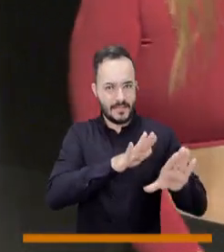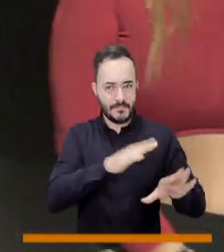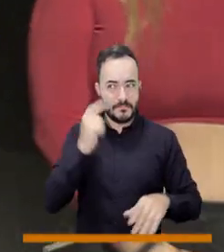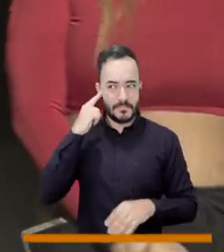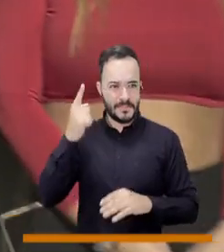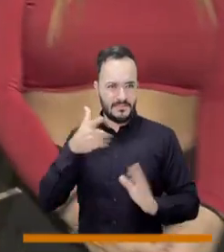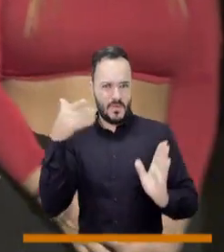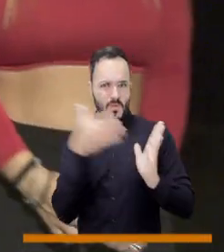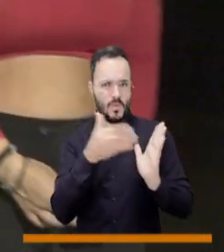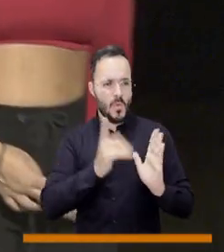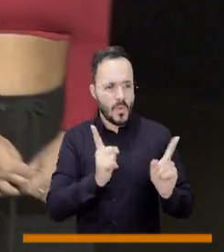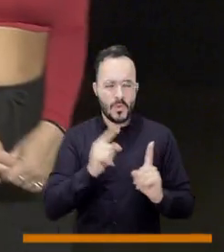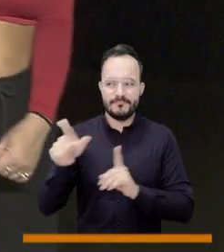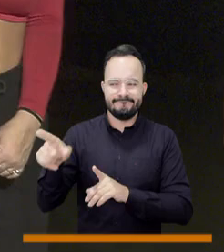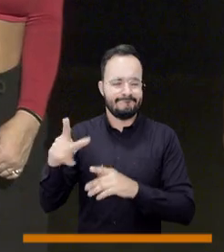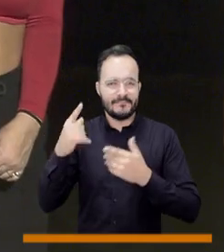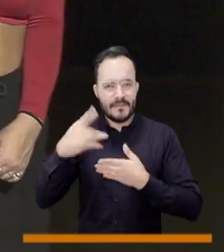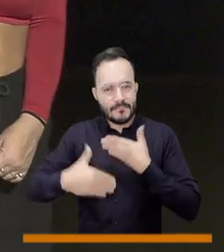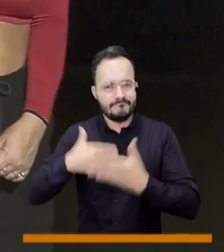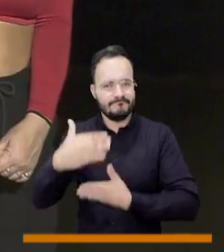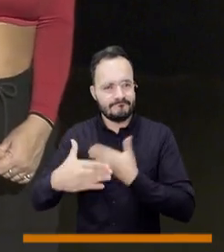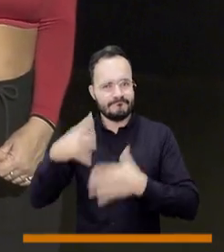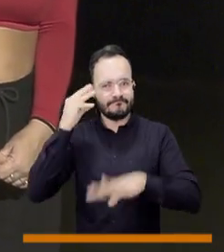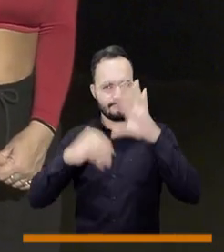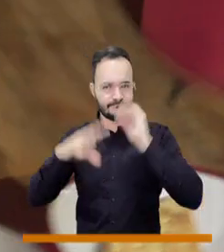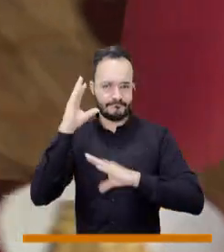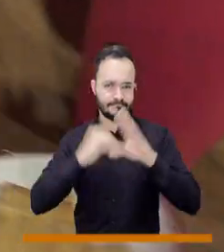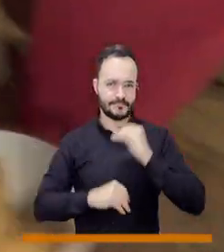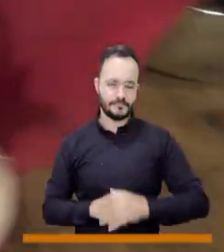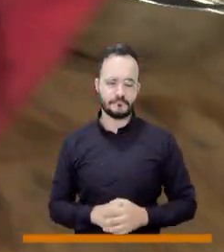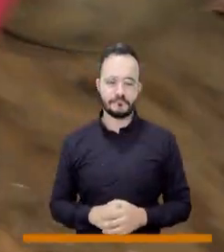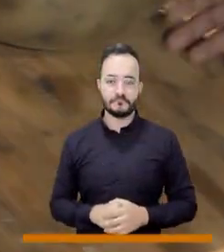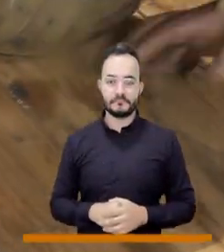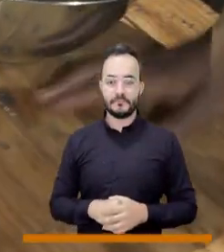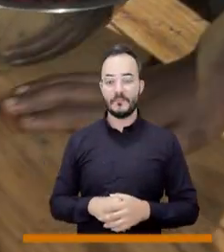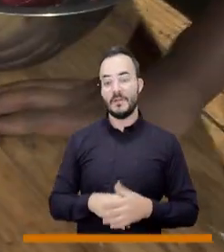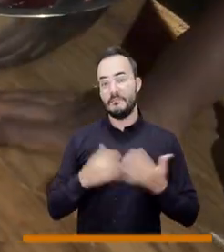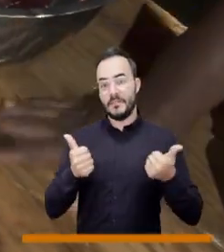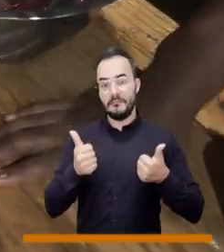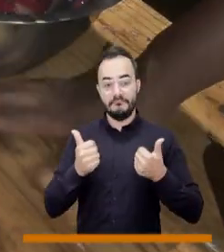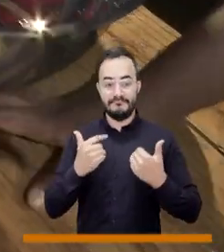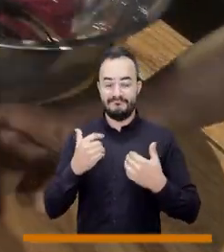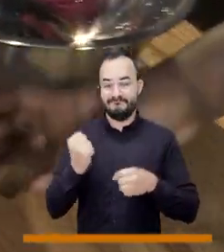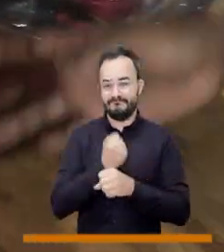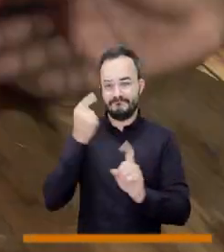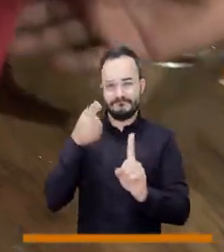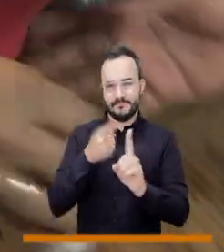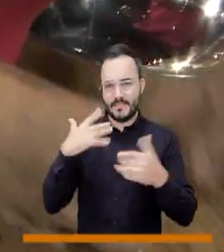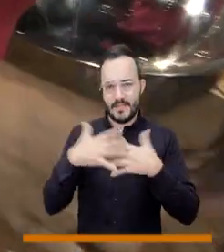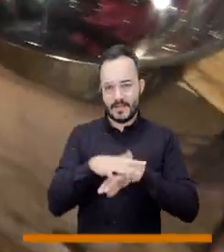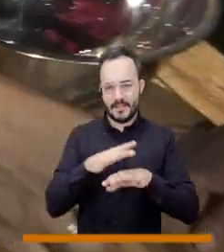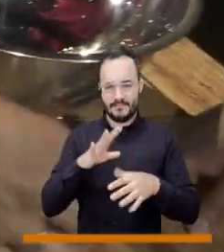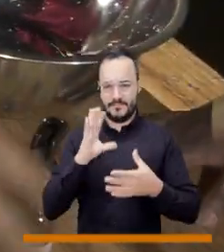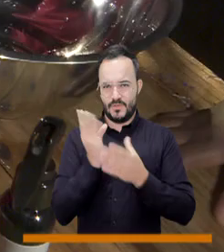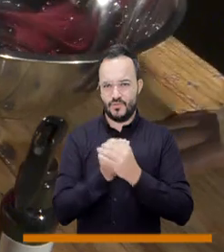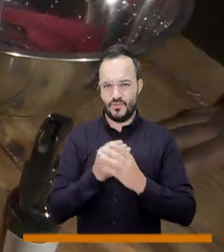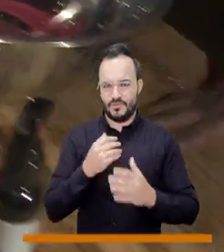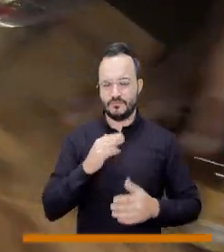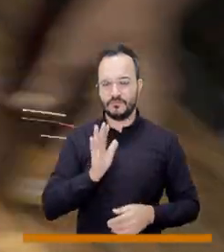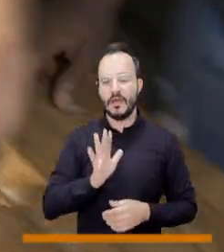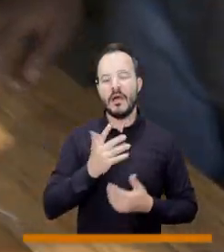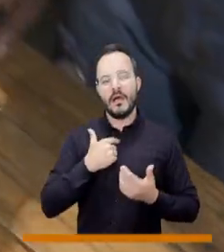realmente es un desconocimiento y que tenemos que entrar a sensibilizar entonces eh la labor de red